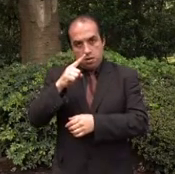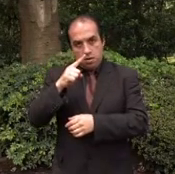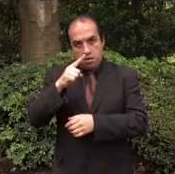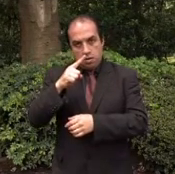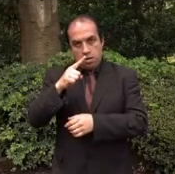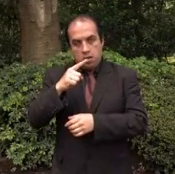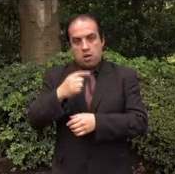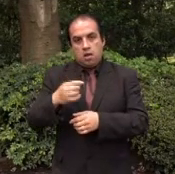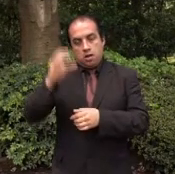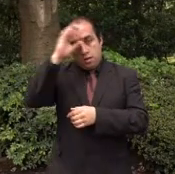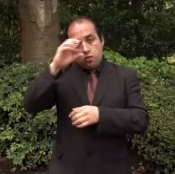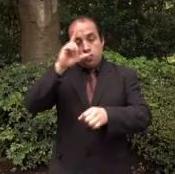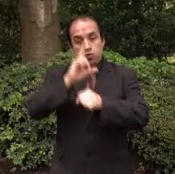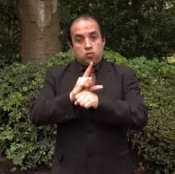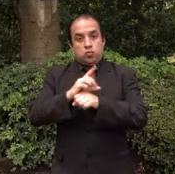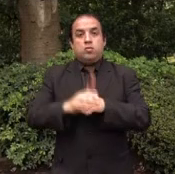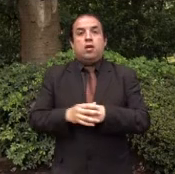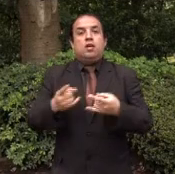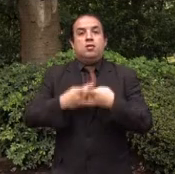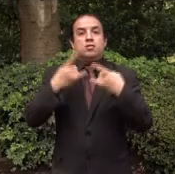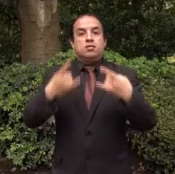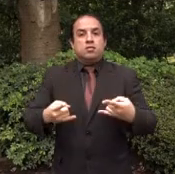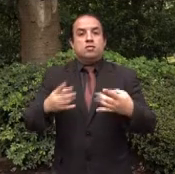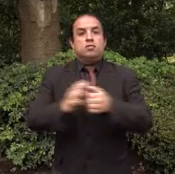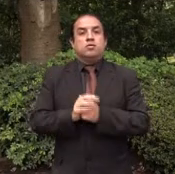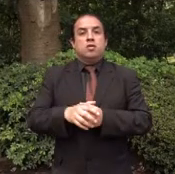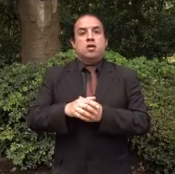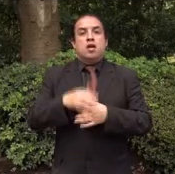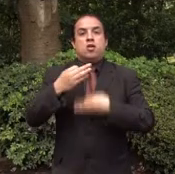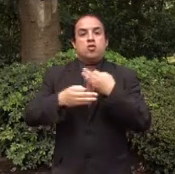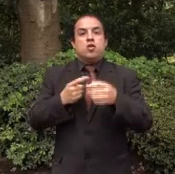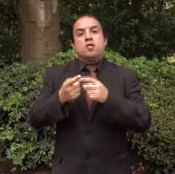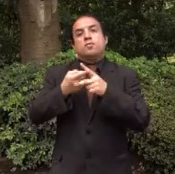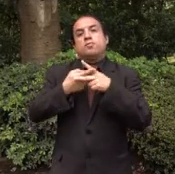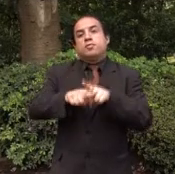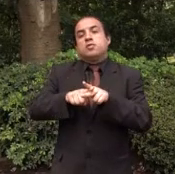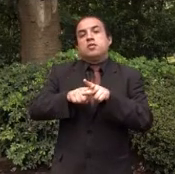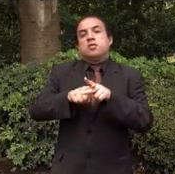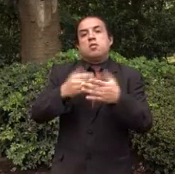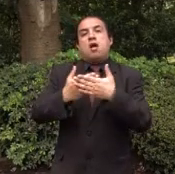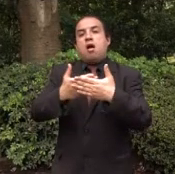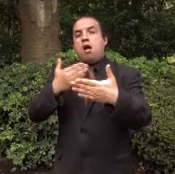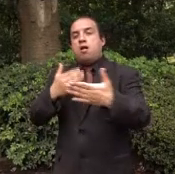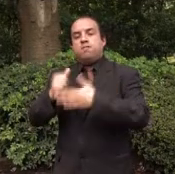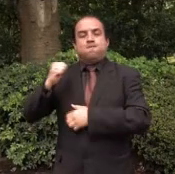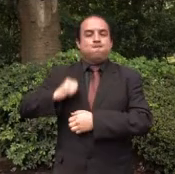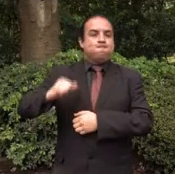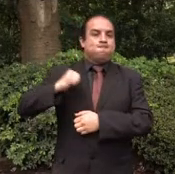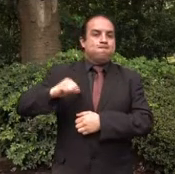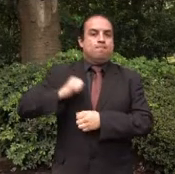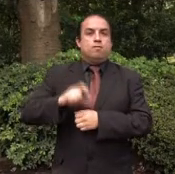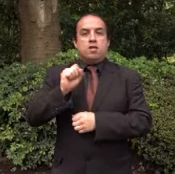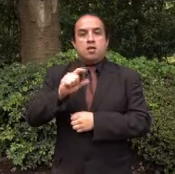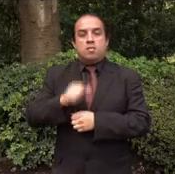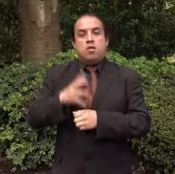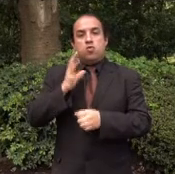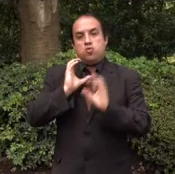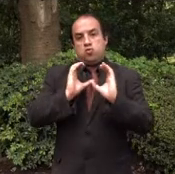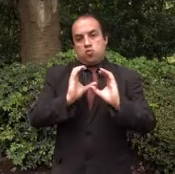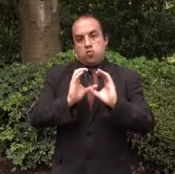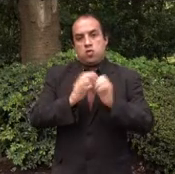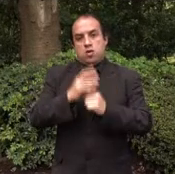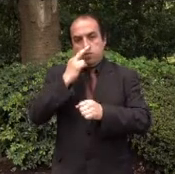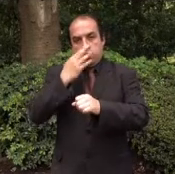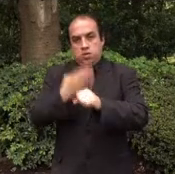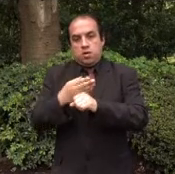cultura, historia y educación militar mexicana desde sus orígenes prehispánicos hasta nuestros días, a cargo de la Sedena en colaboración con la Secretaría